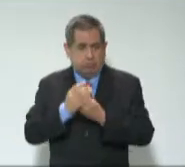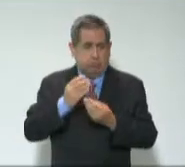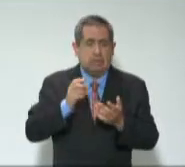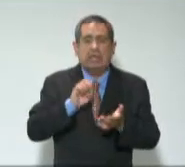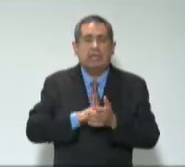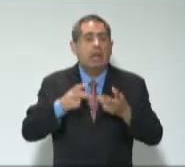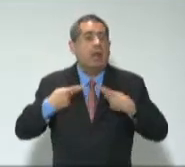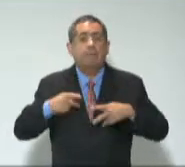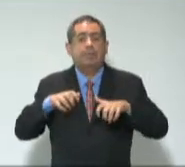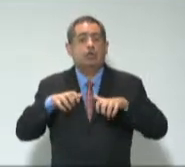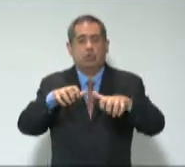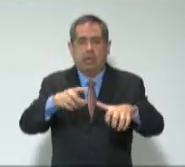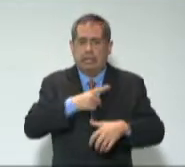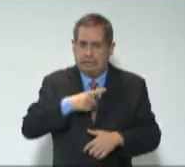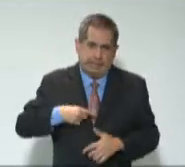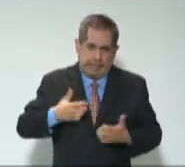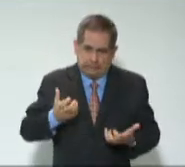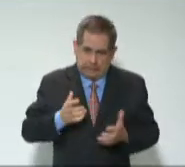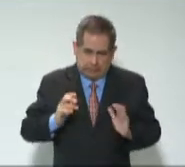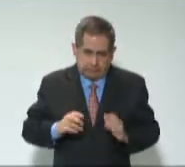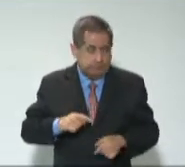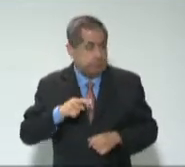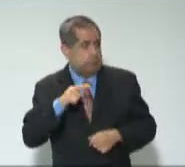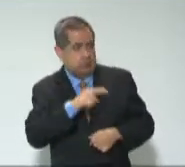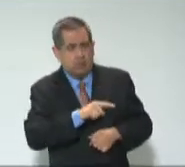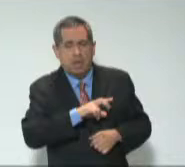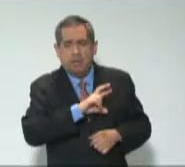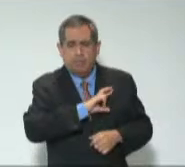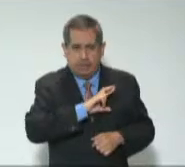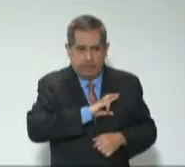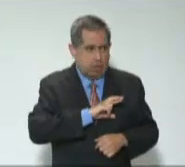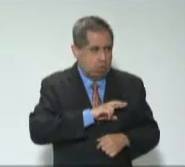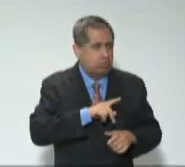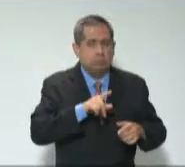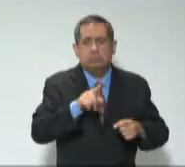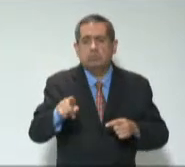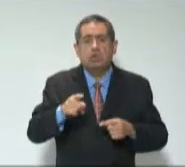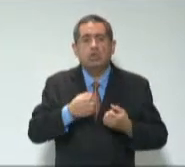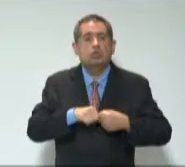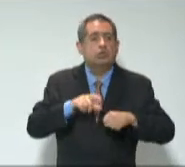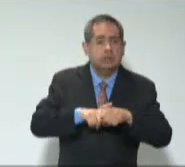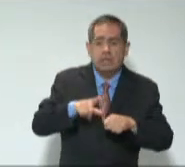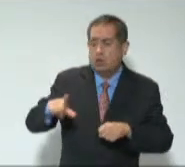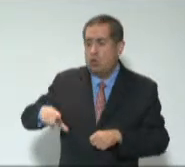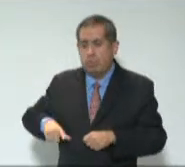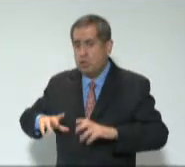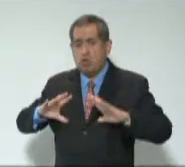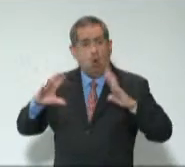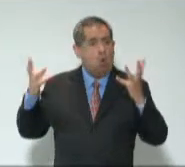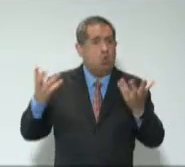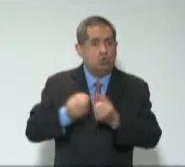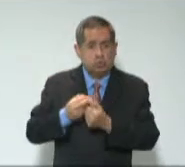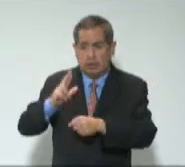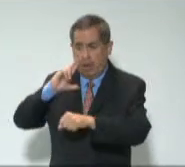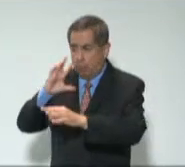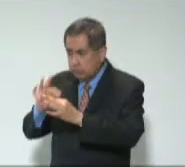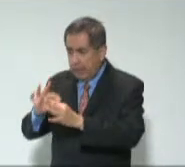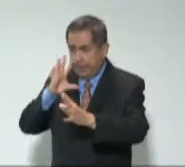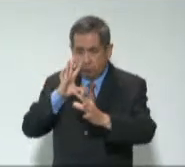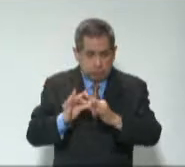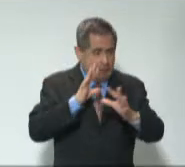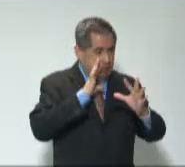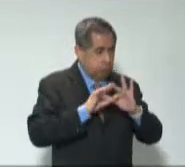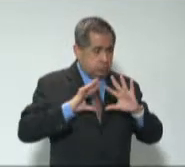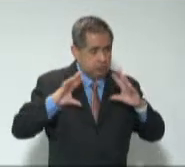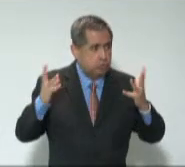parte que debe hacerla indiscutiblemente también los social y lo privado y uno de los elementos fundamentales